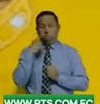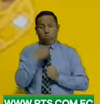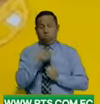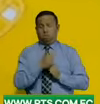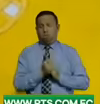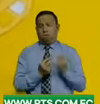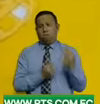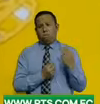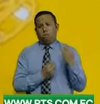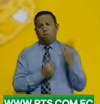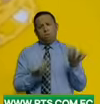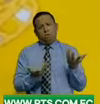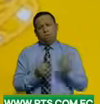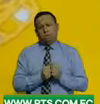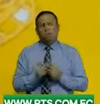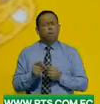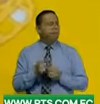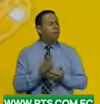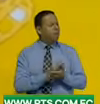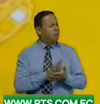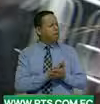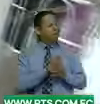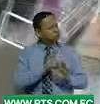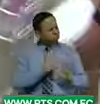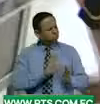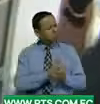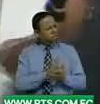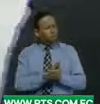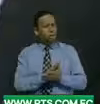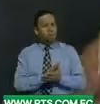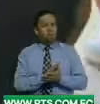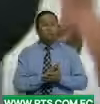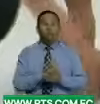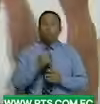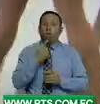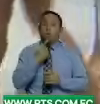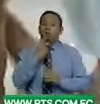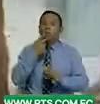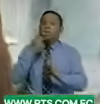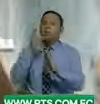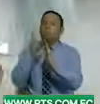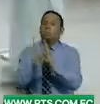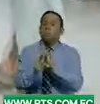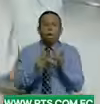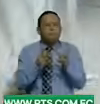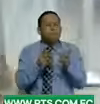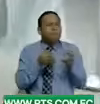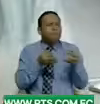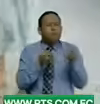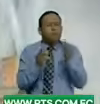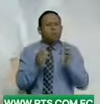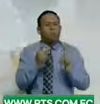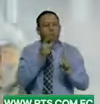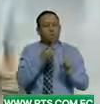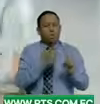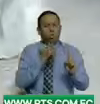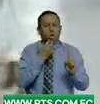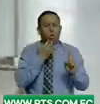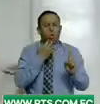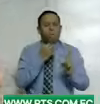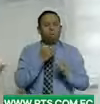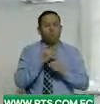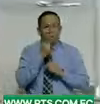flaca. Dice, tranquila, dice que no pasa nada. Denuncian el mismo modus operandi. Hay compincha,